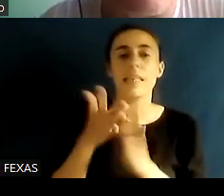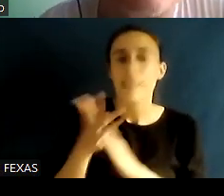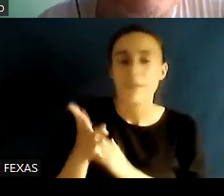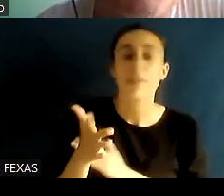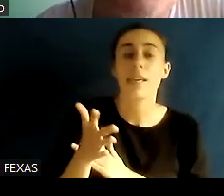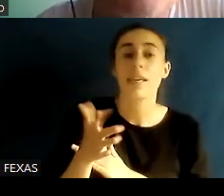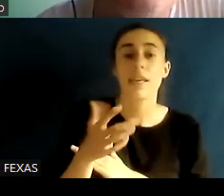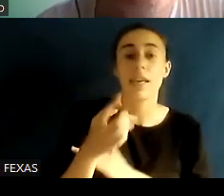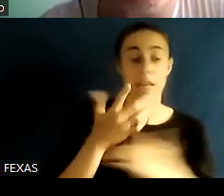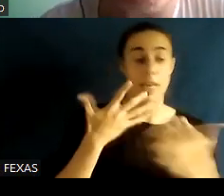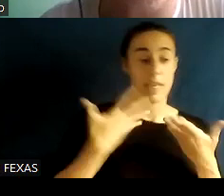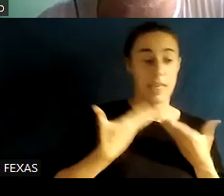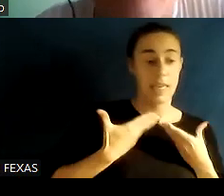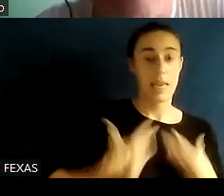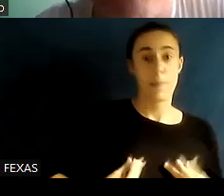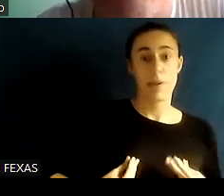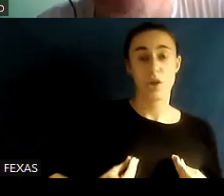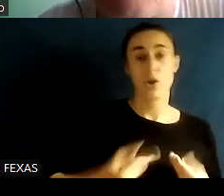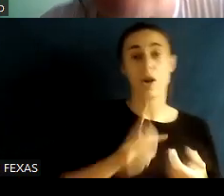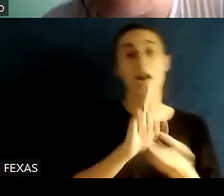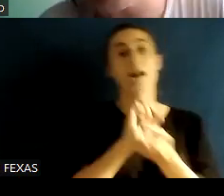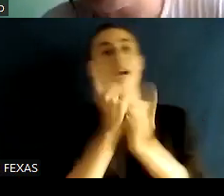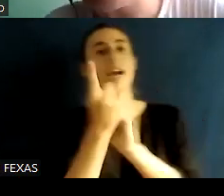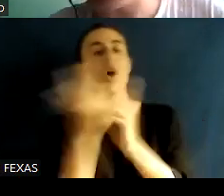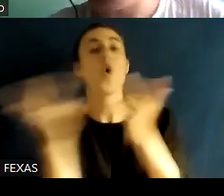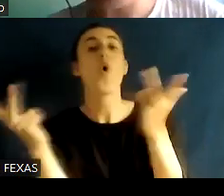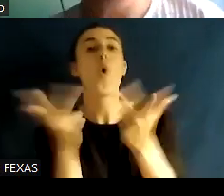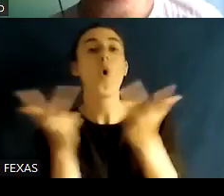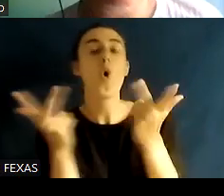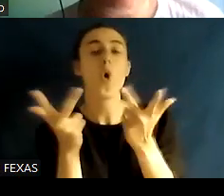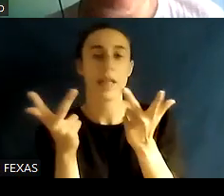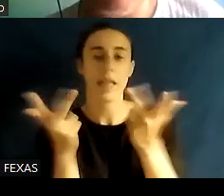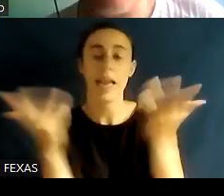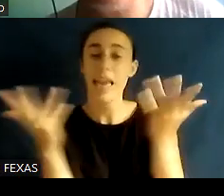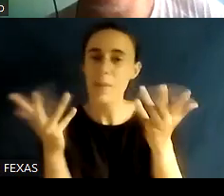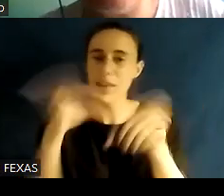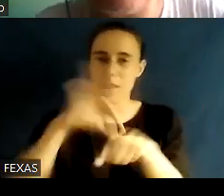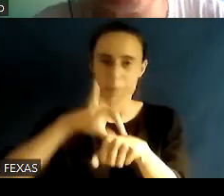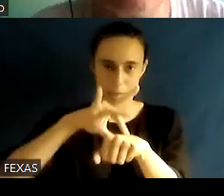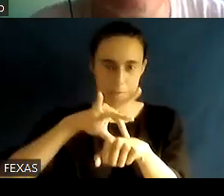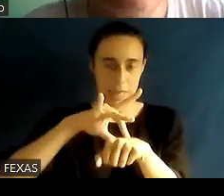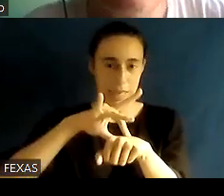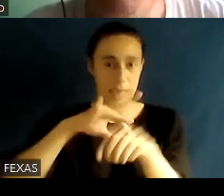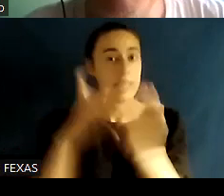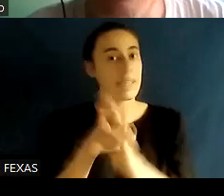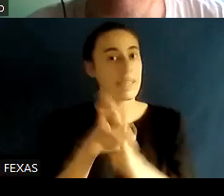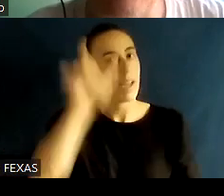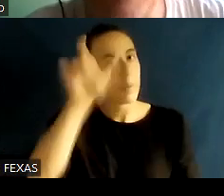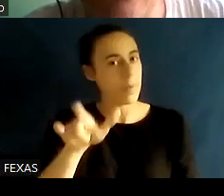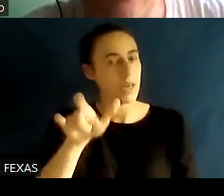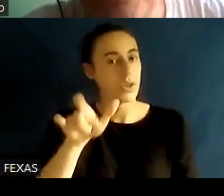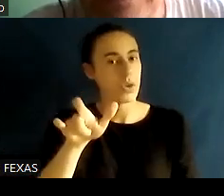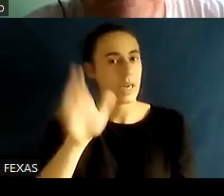convierten un cuadro depresivo en una urgencia, incluso en una emergencia médica, es decir, en tener que tratar a esa persona de manera